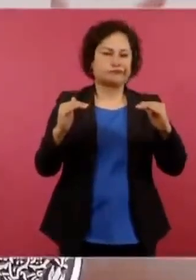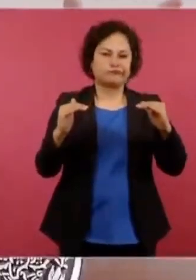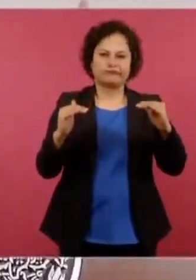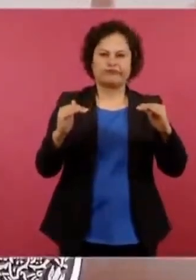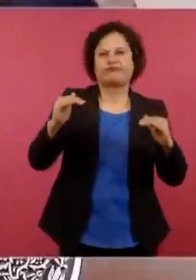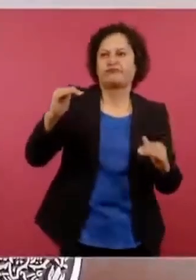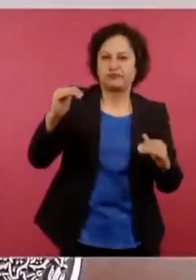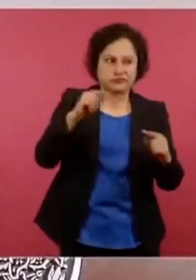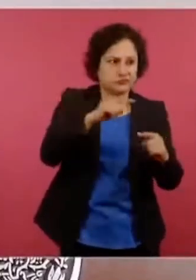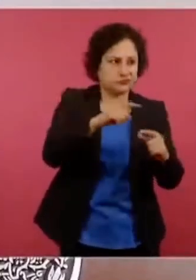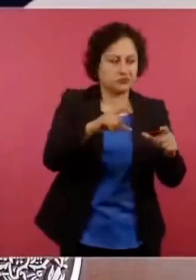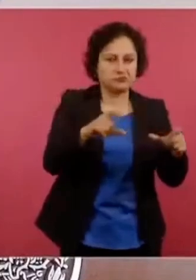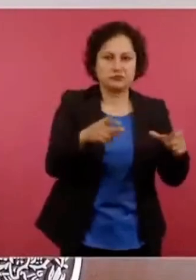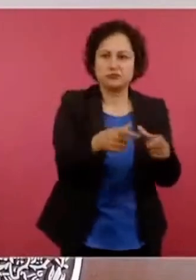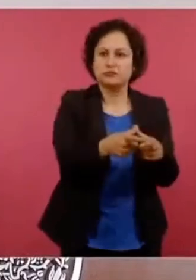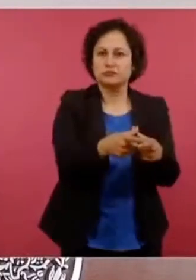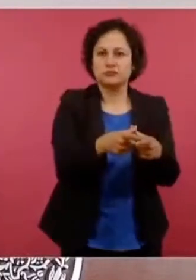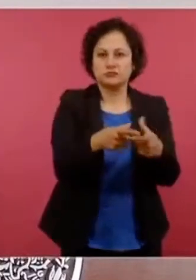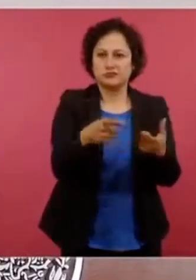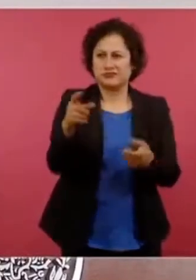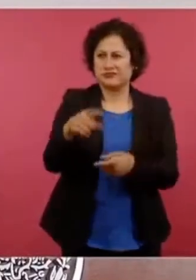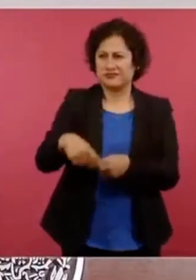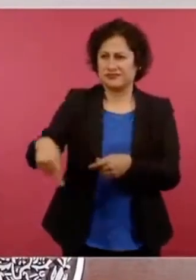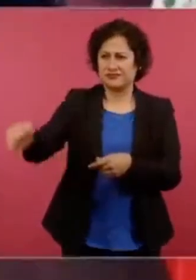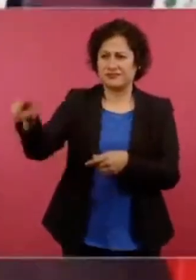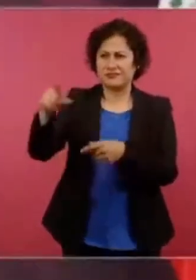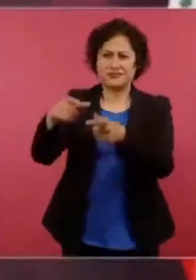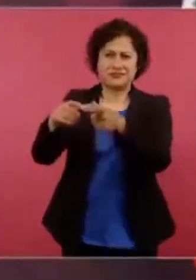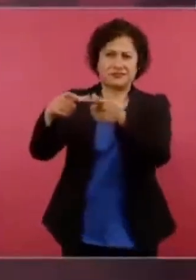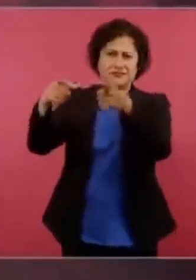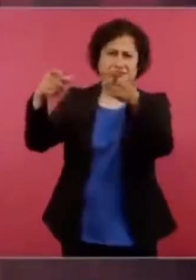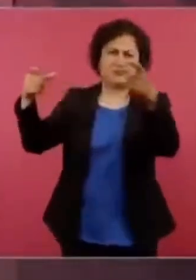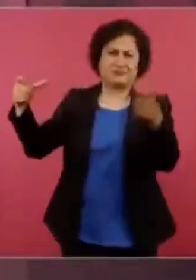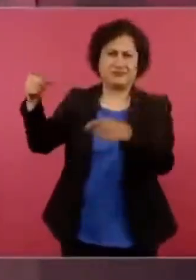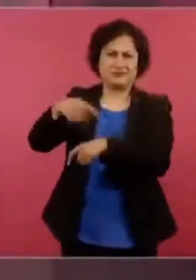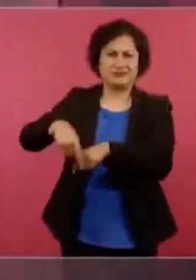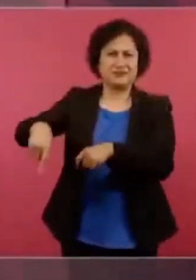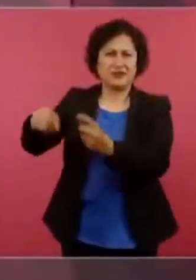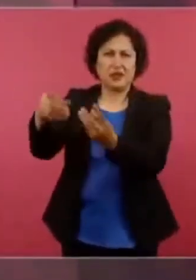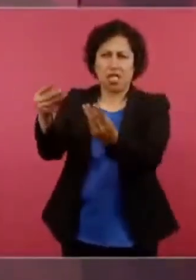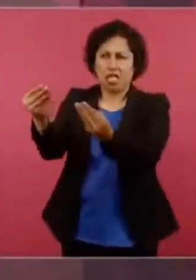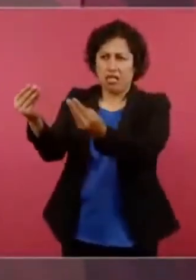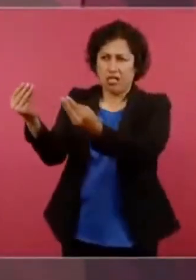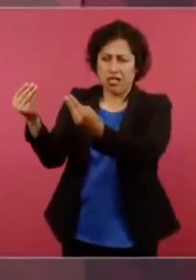O sea, es un montón de